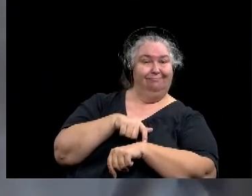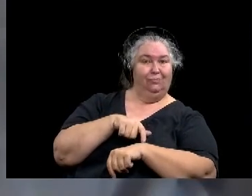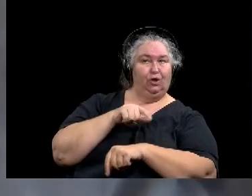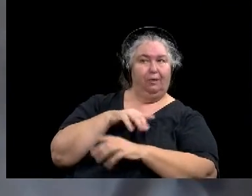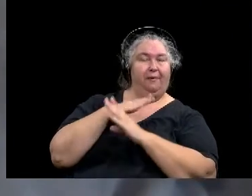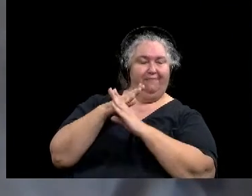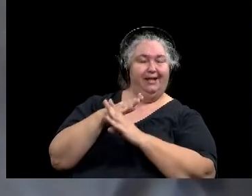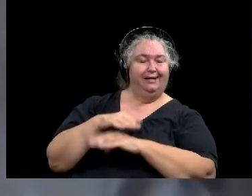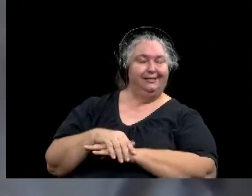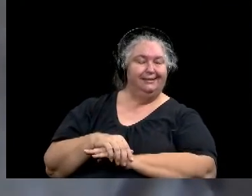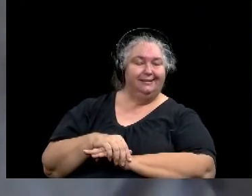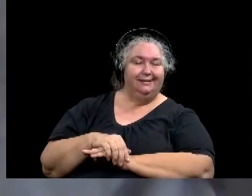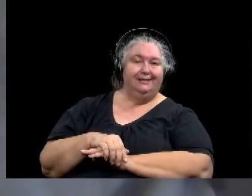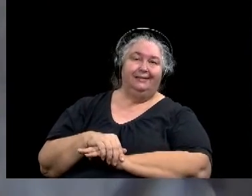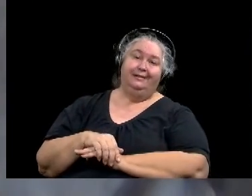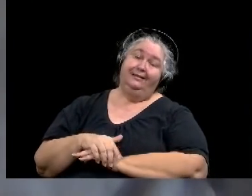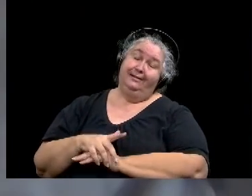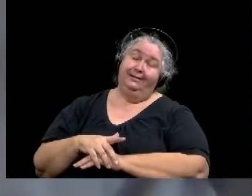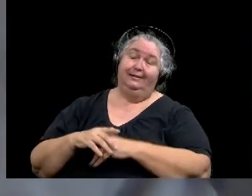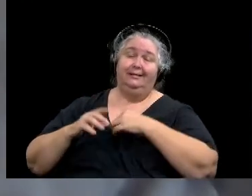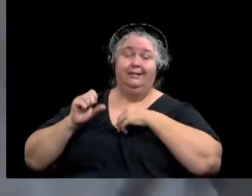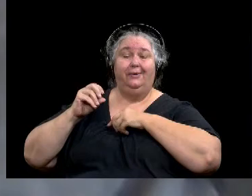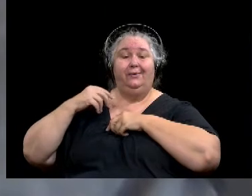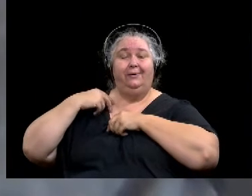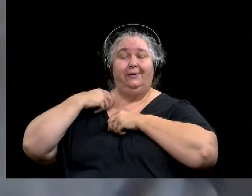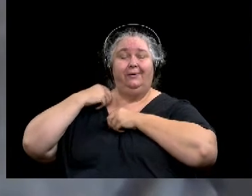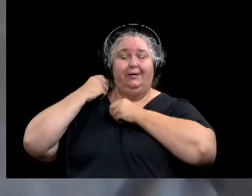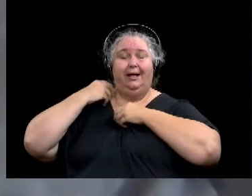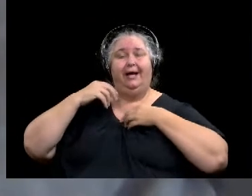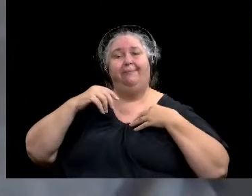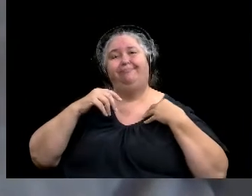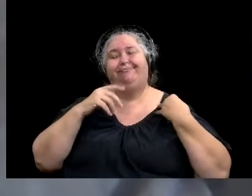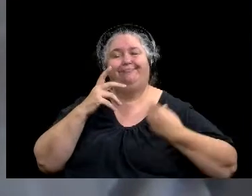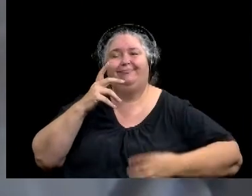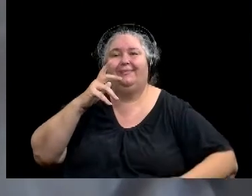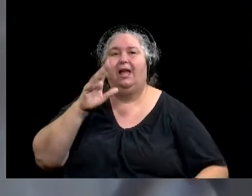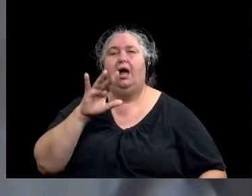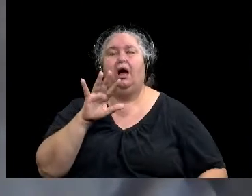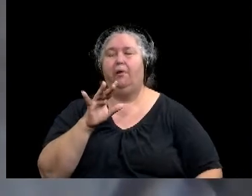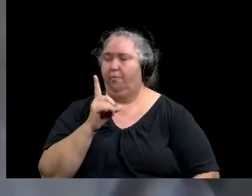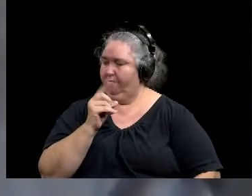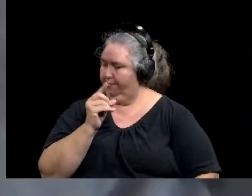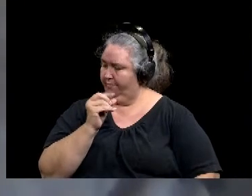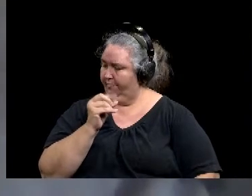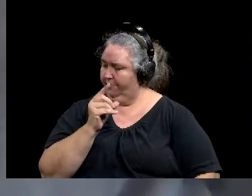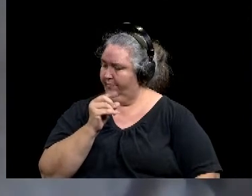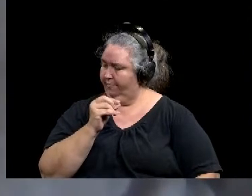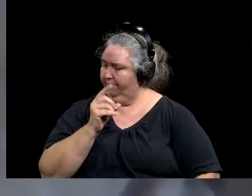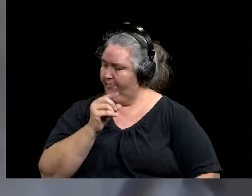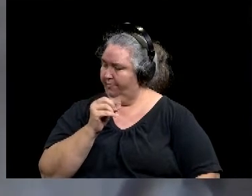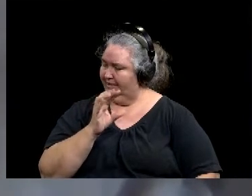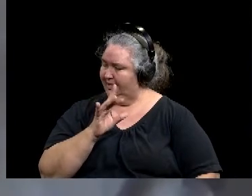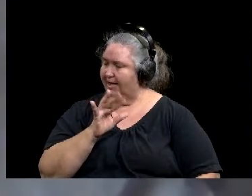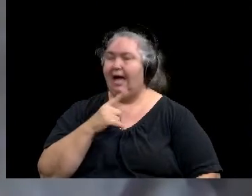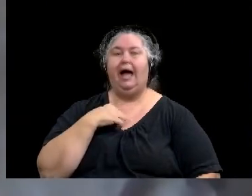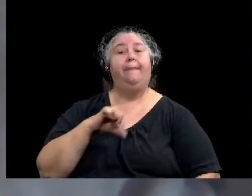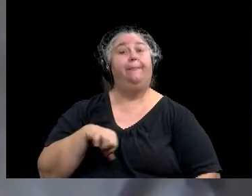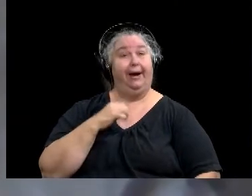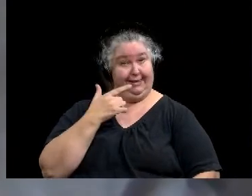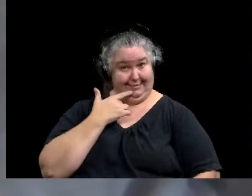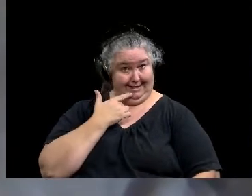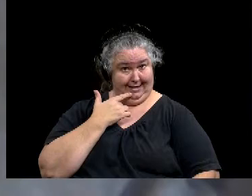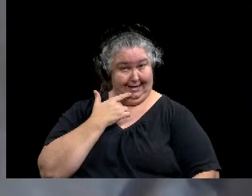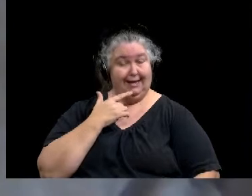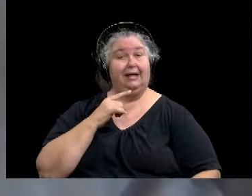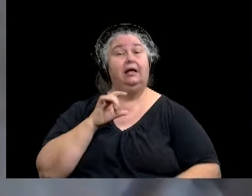saber antes de tiempo y prevenir todo lo que vaya a pasar otra cosa que quiero es